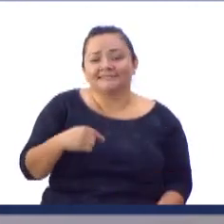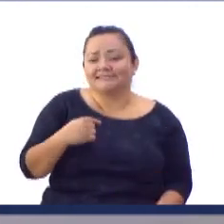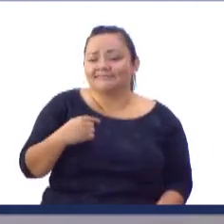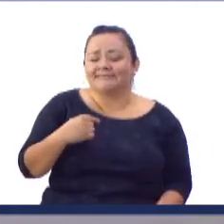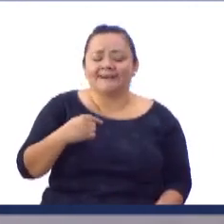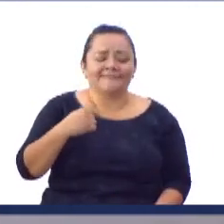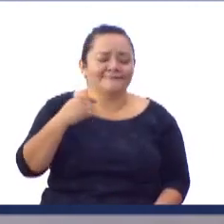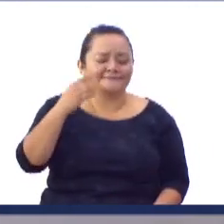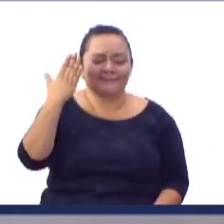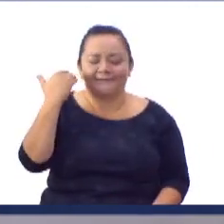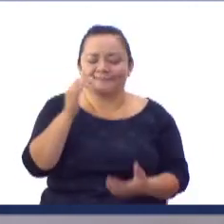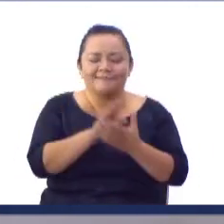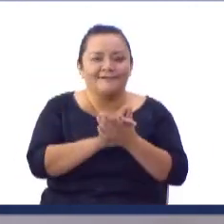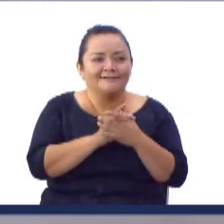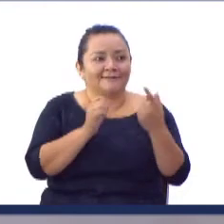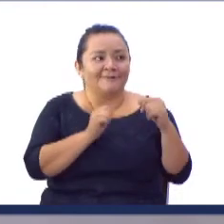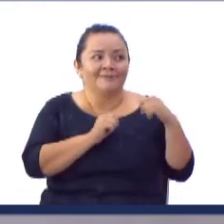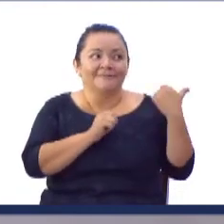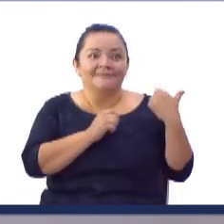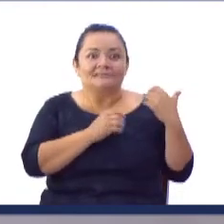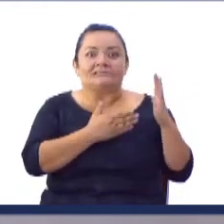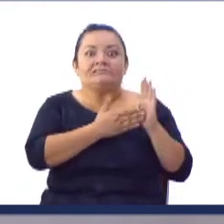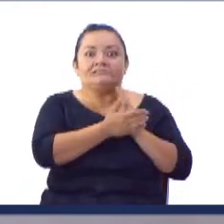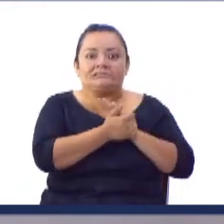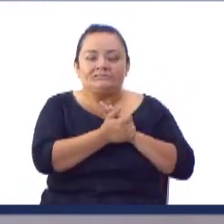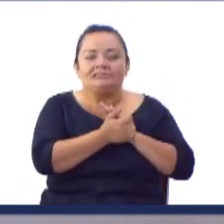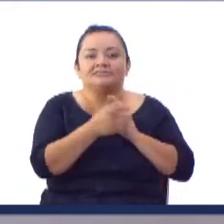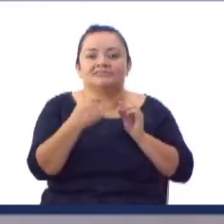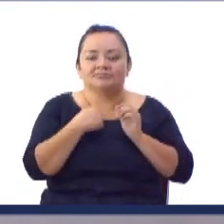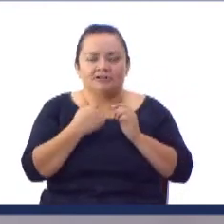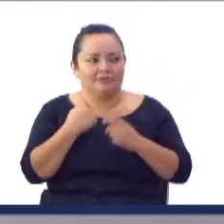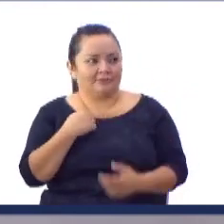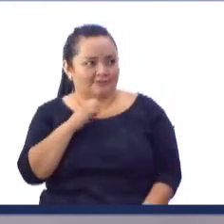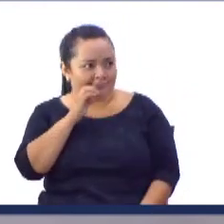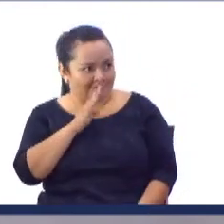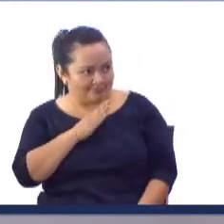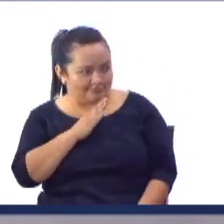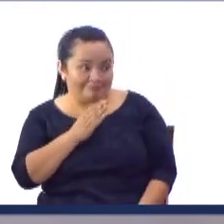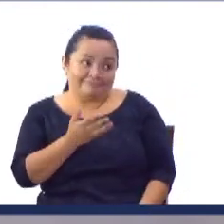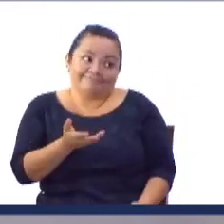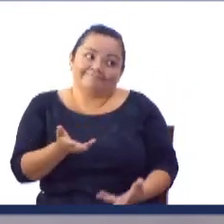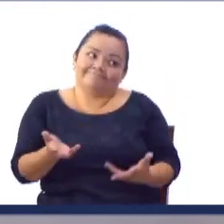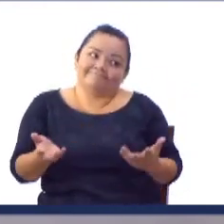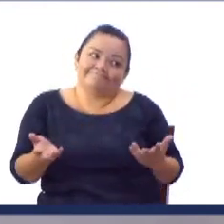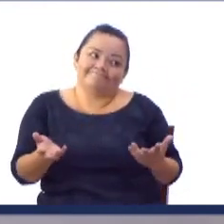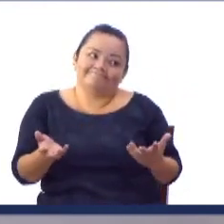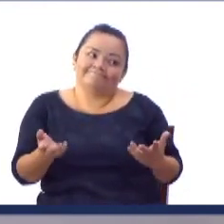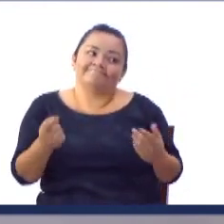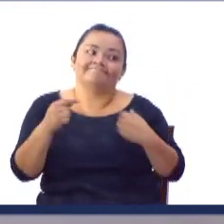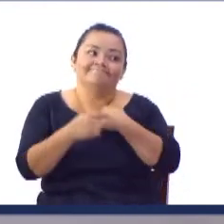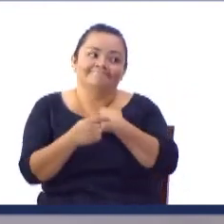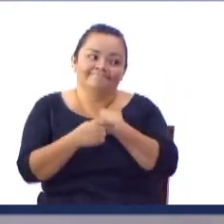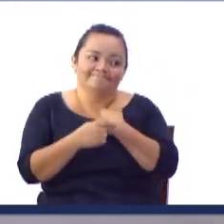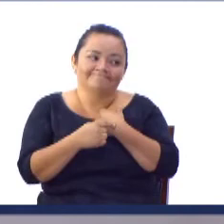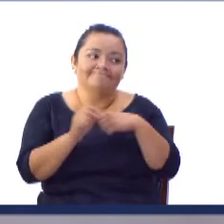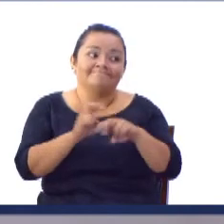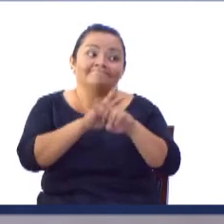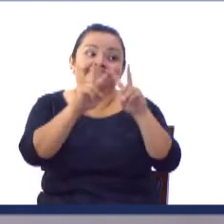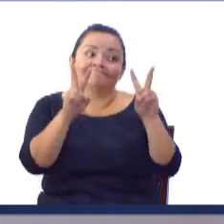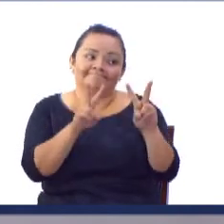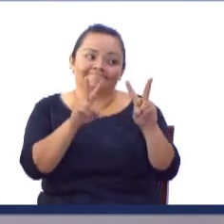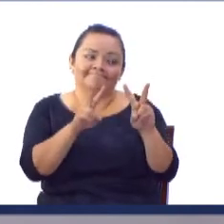en paz con mi esposa pero usted sabe que está la otra media y le digo yo bueno es tiempo para entrar en